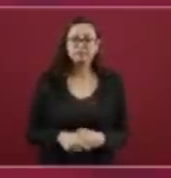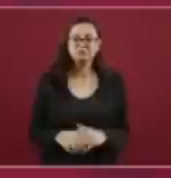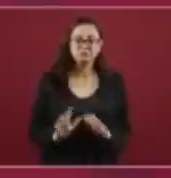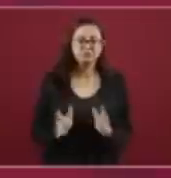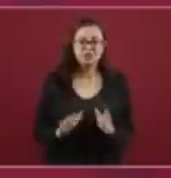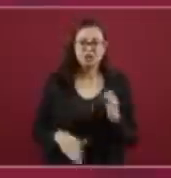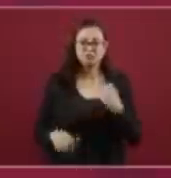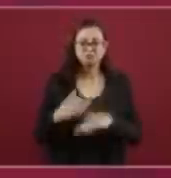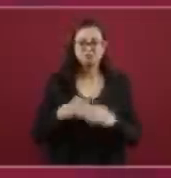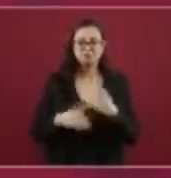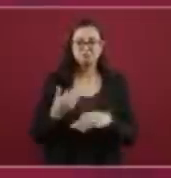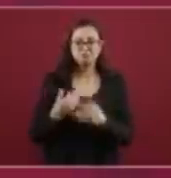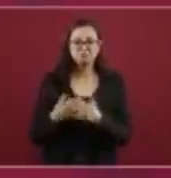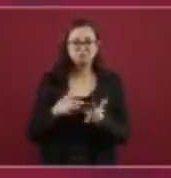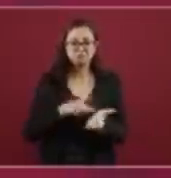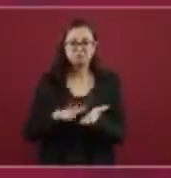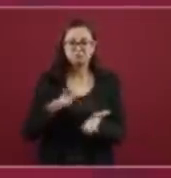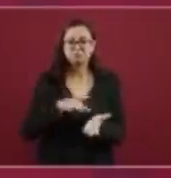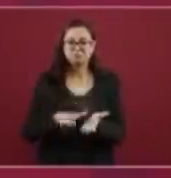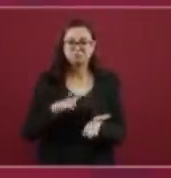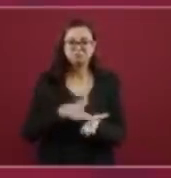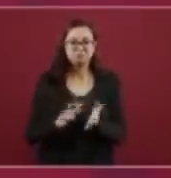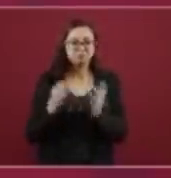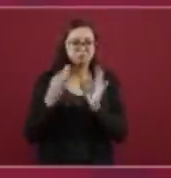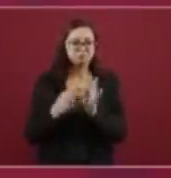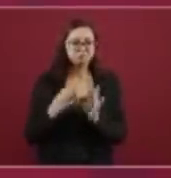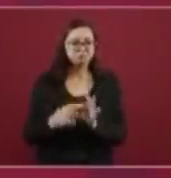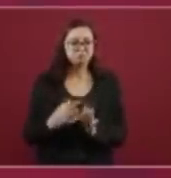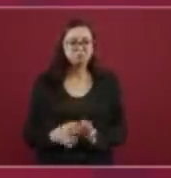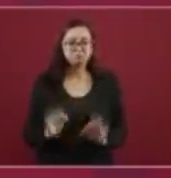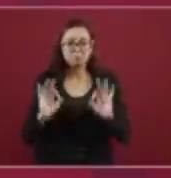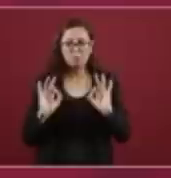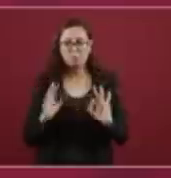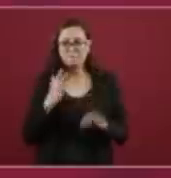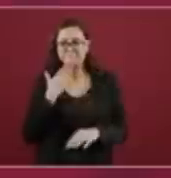apoyos de manera directa, pero